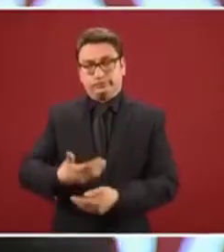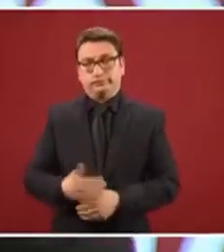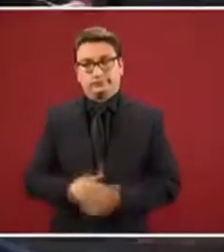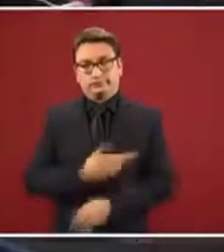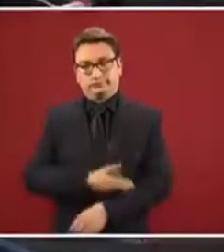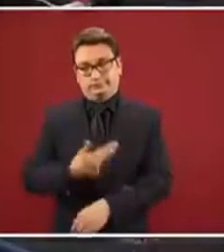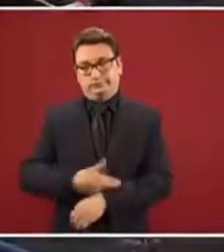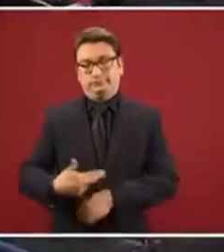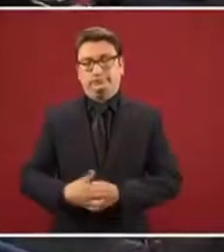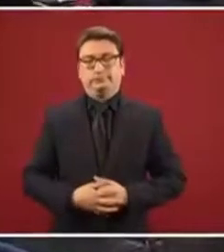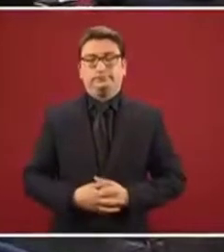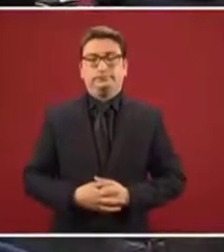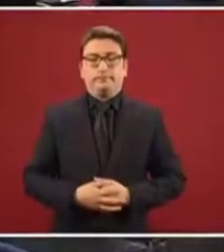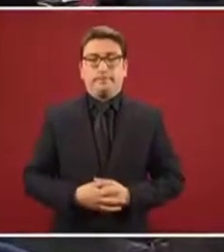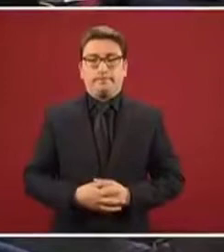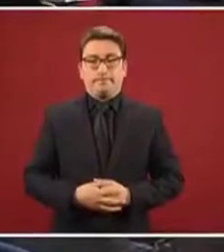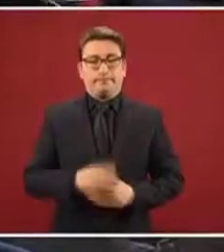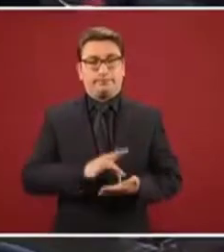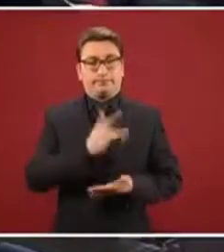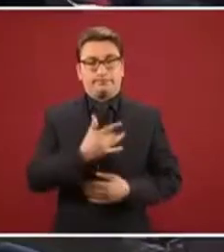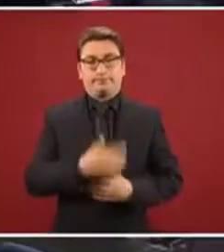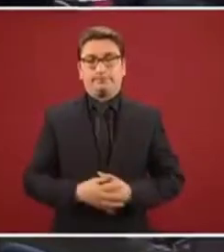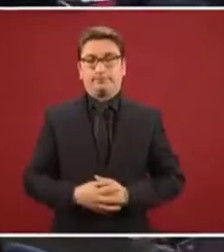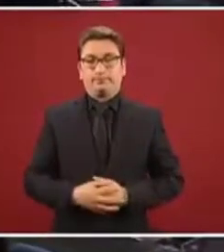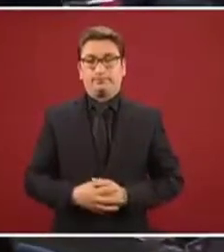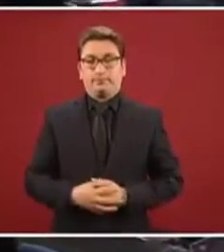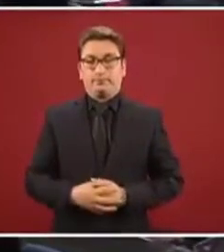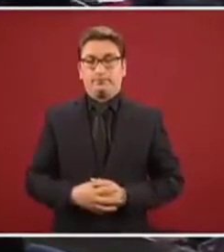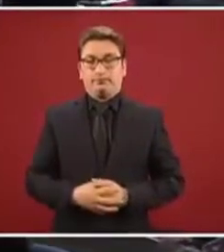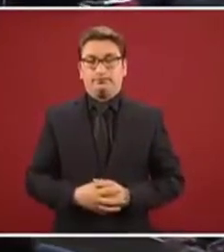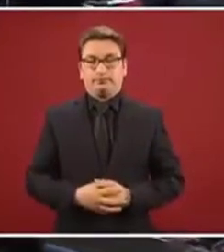Gracias. De nada. Usted, por favor.